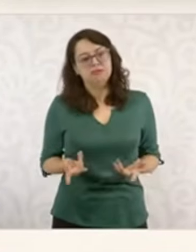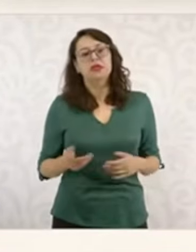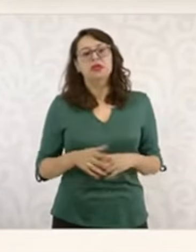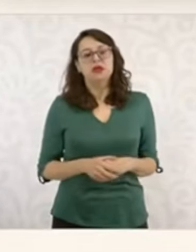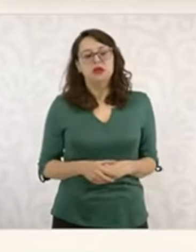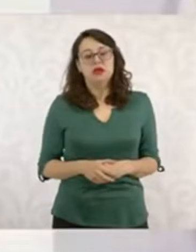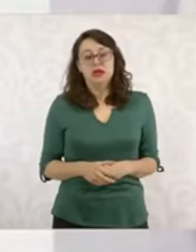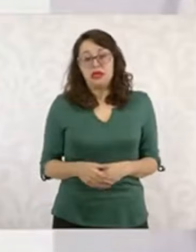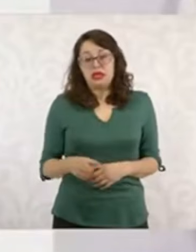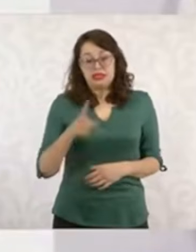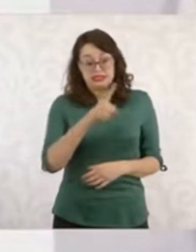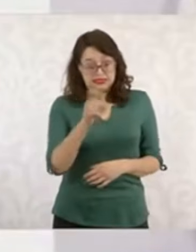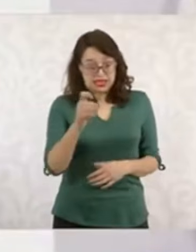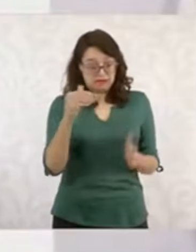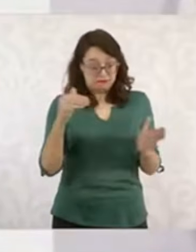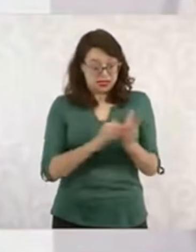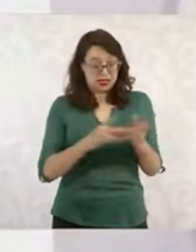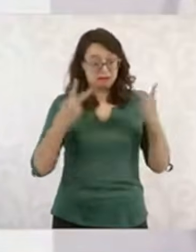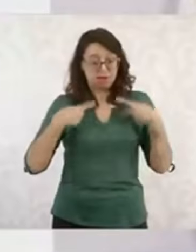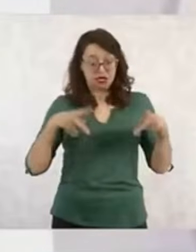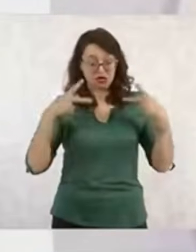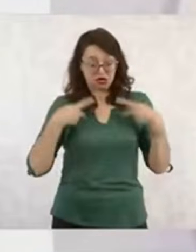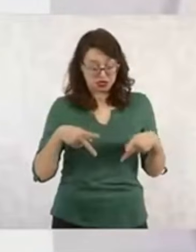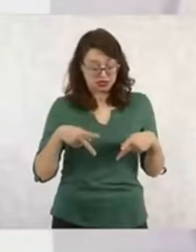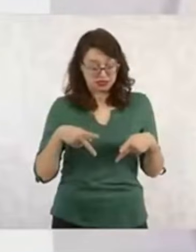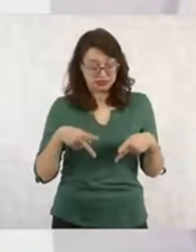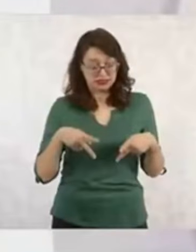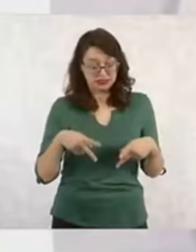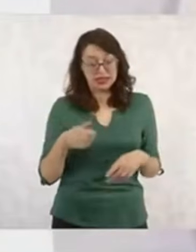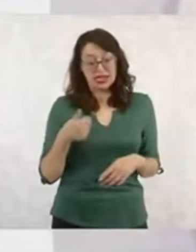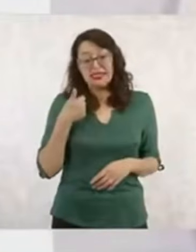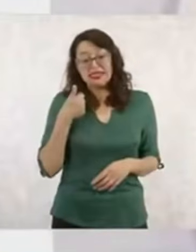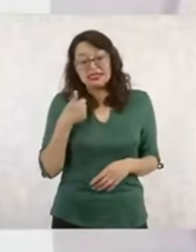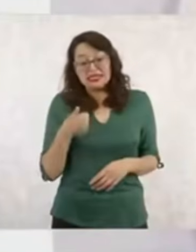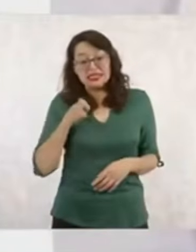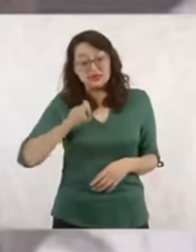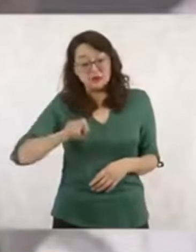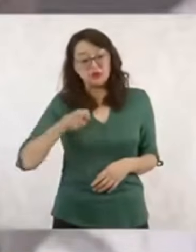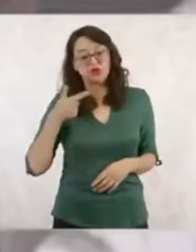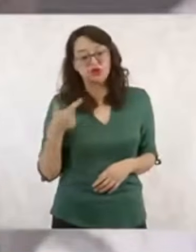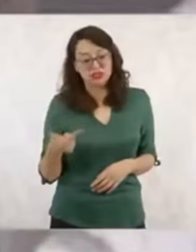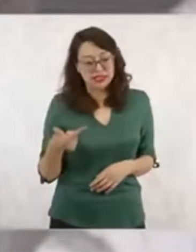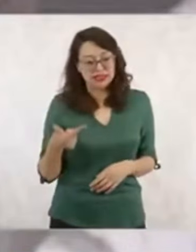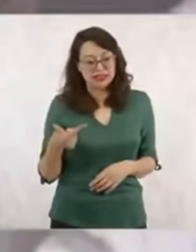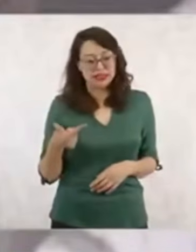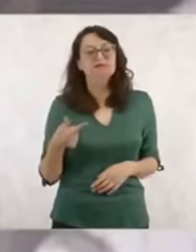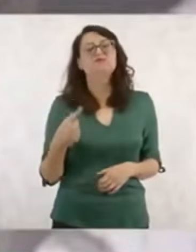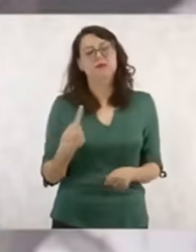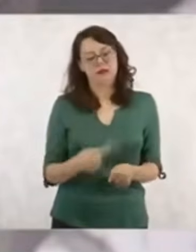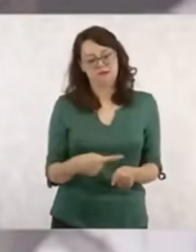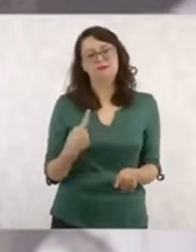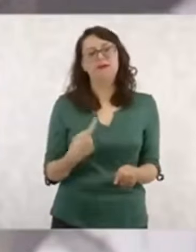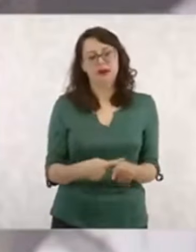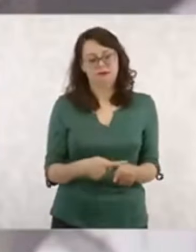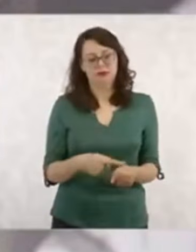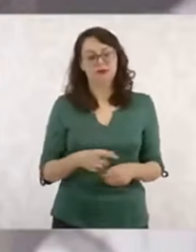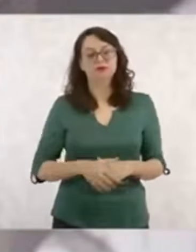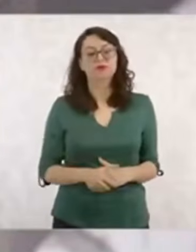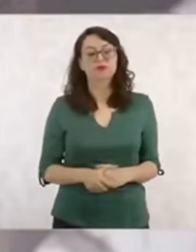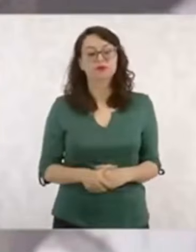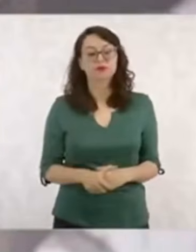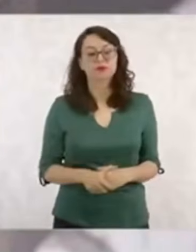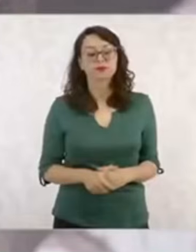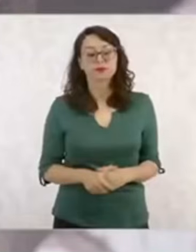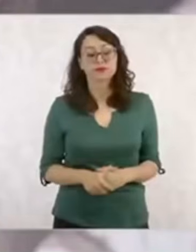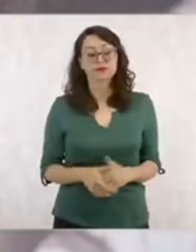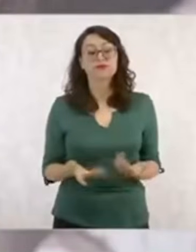que por cada 100,000 habitantes tenemos 6,7 casos acumulados de sarampión.